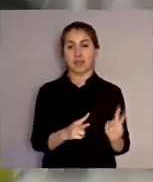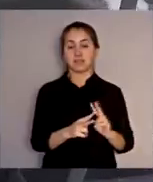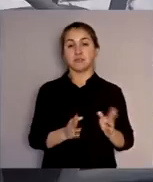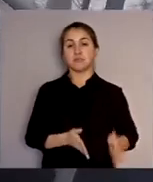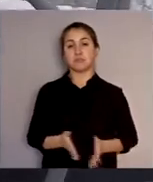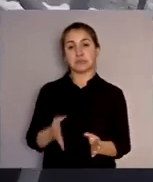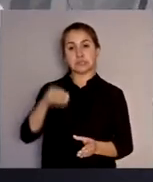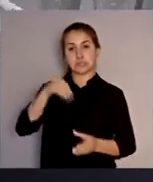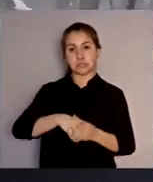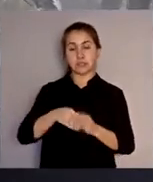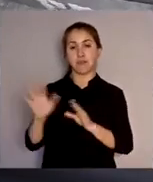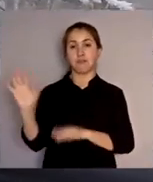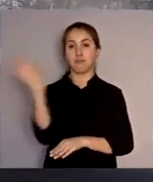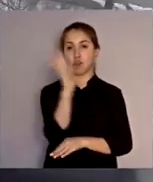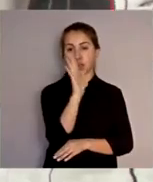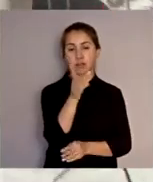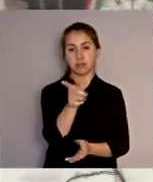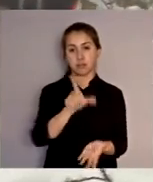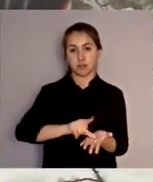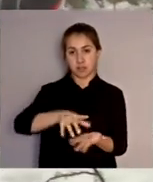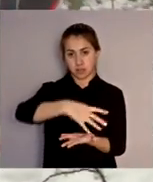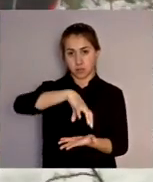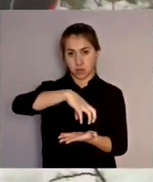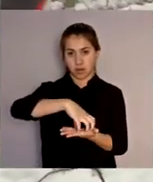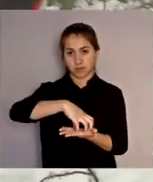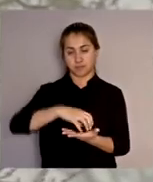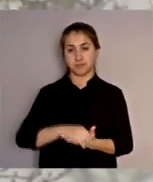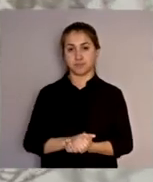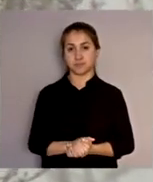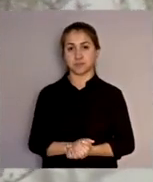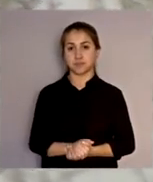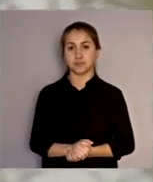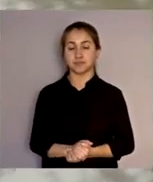los pasillos interiores del Bosque Willow Willow.